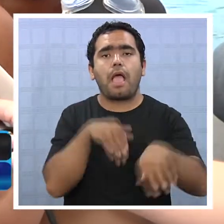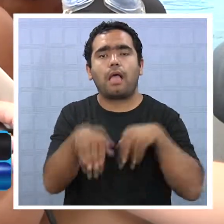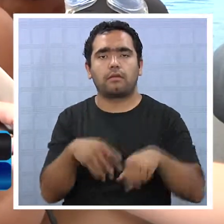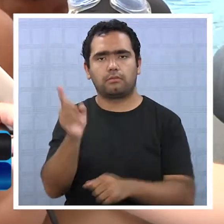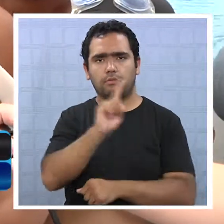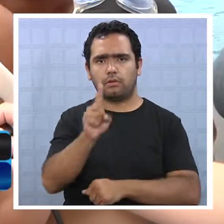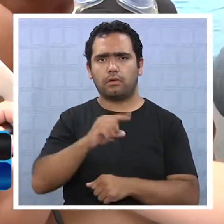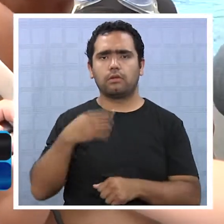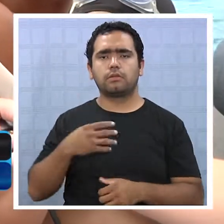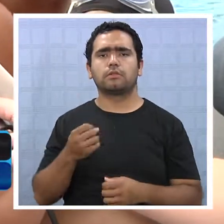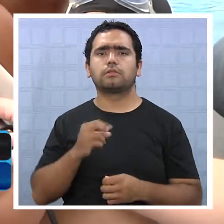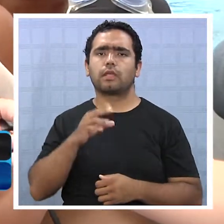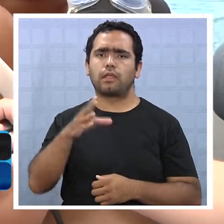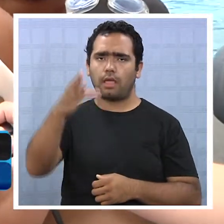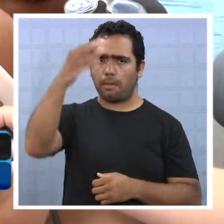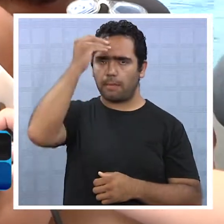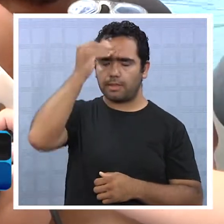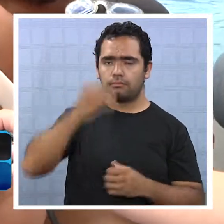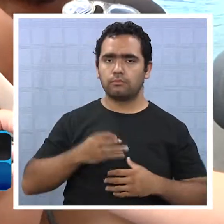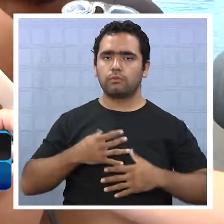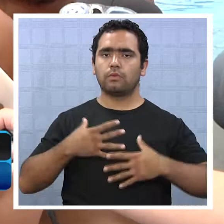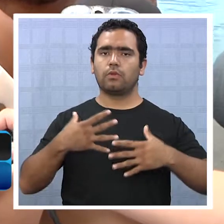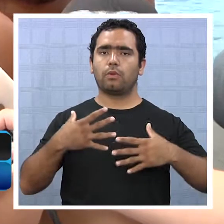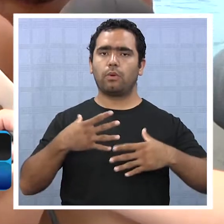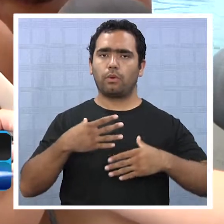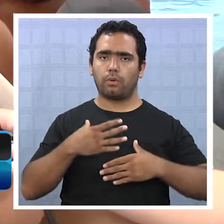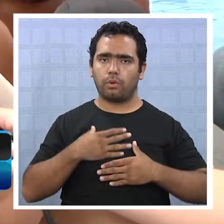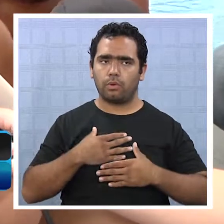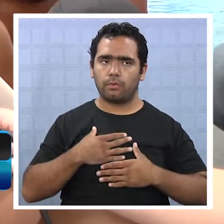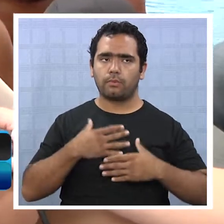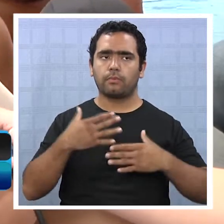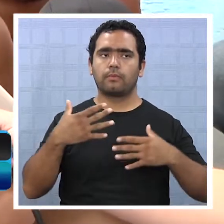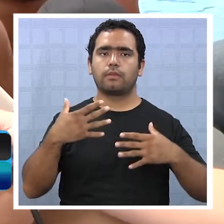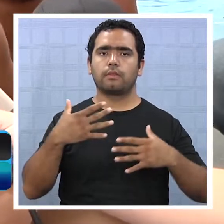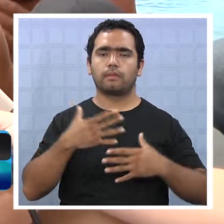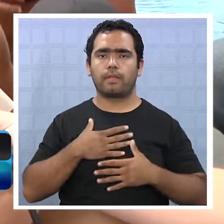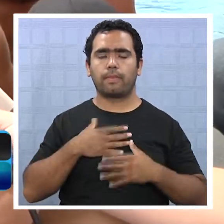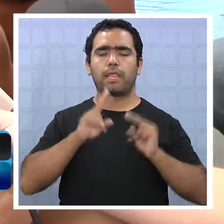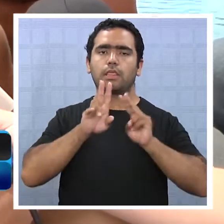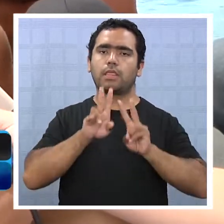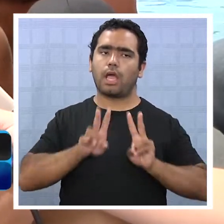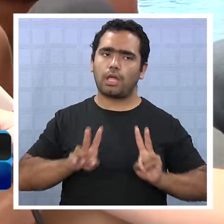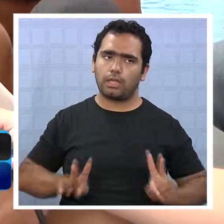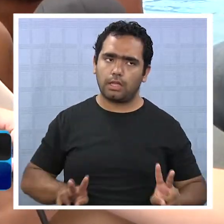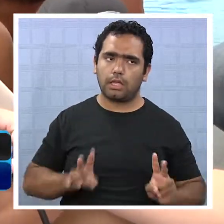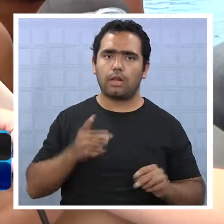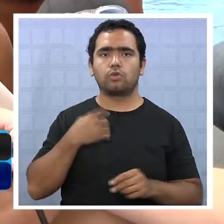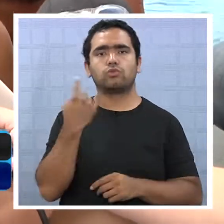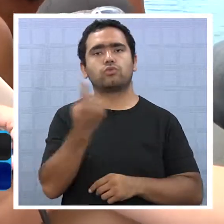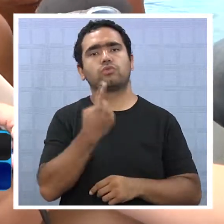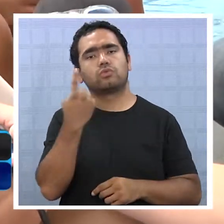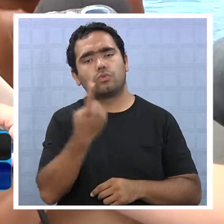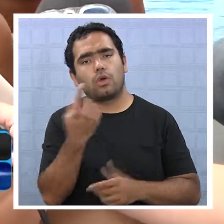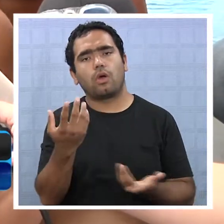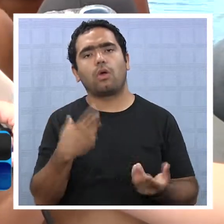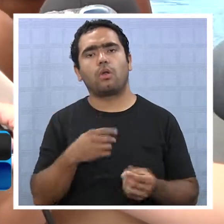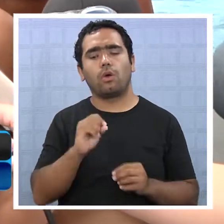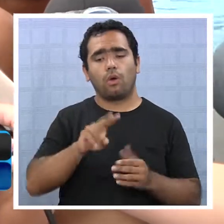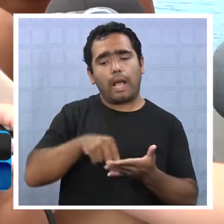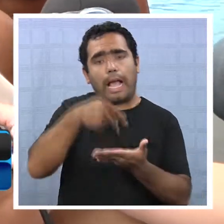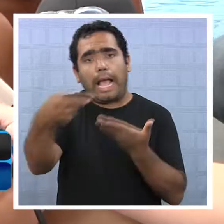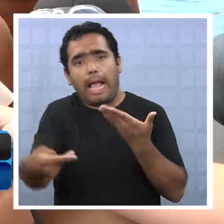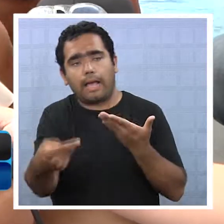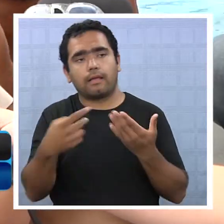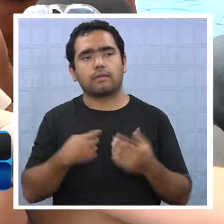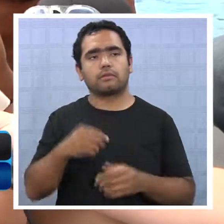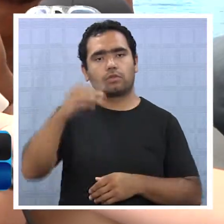sistema, aprender a respirar, aprender a que ellos guarden la calma, en este caso si llegan a estar solos o si se llegan a caer dentro de una piscina, y